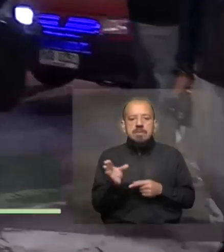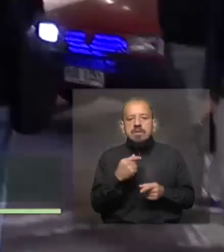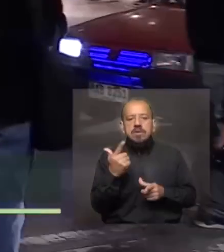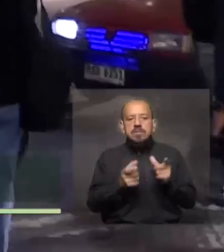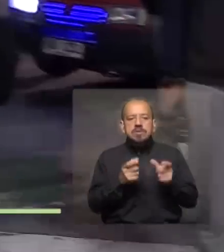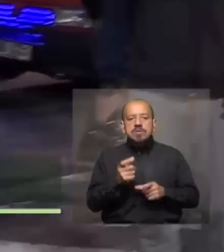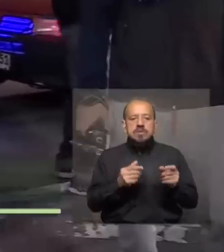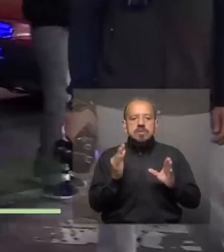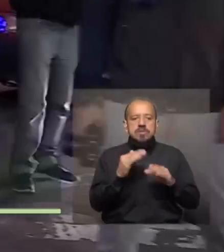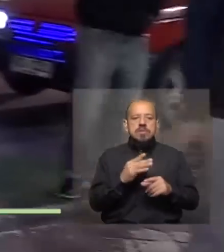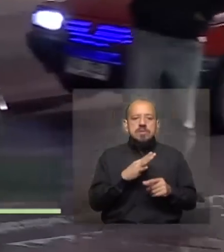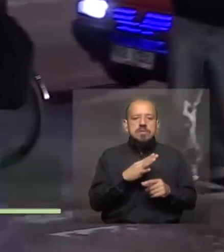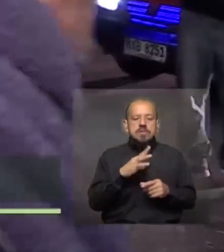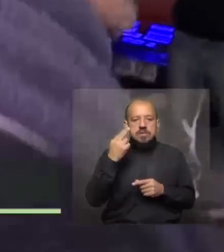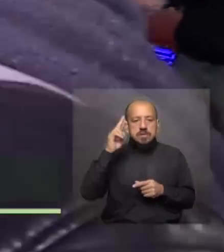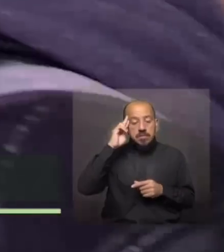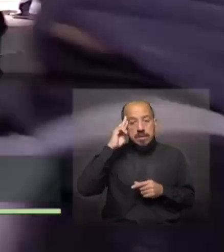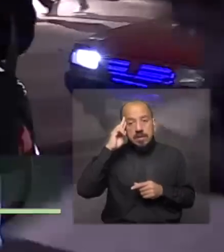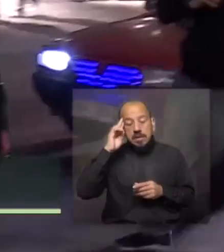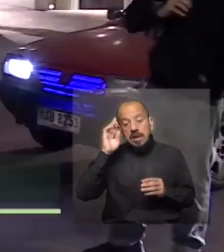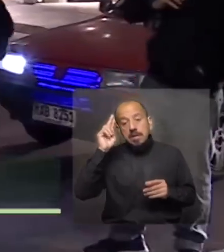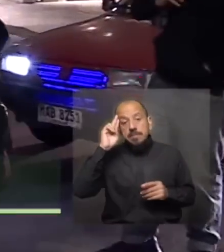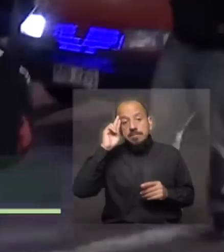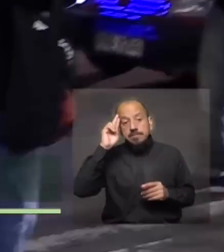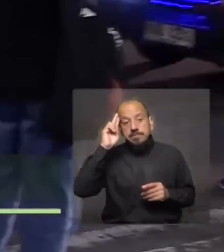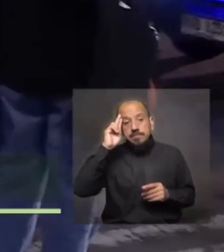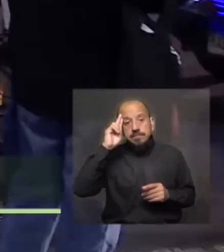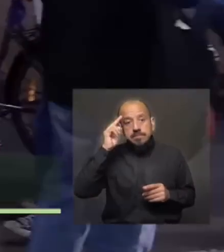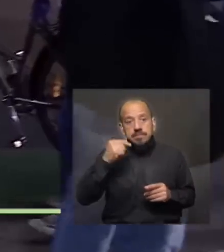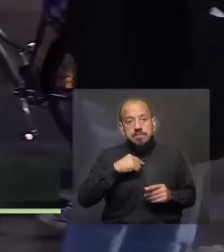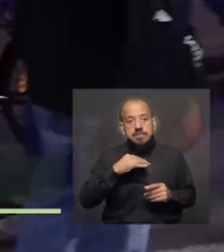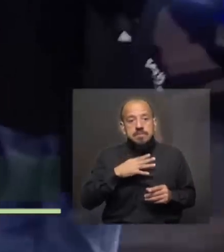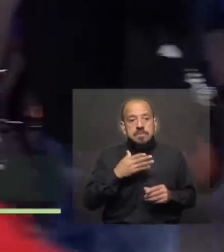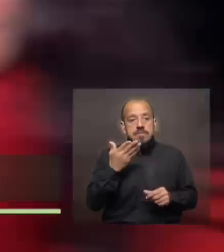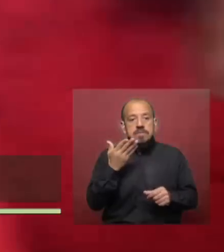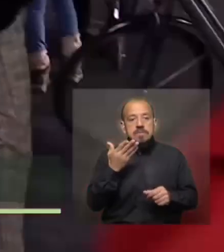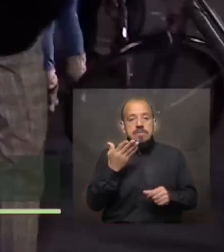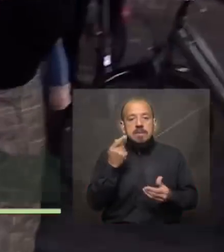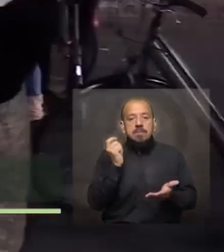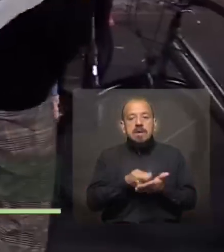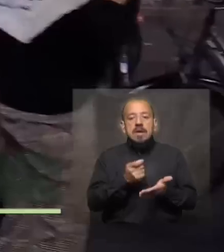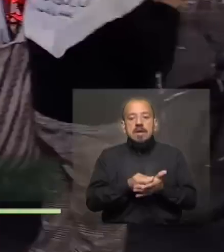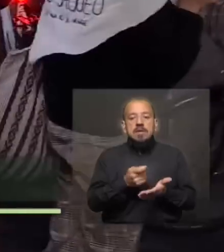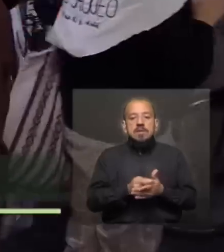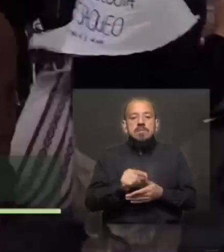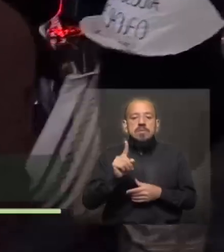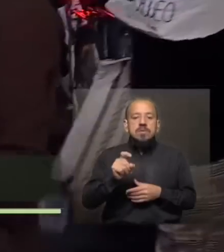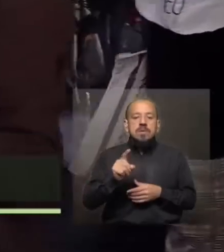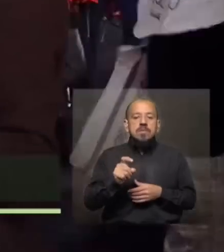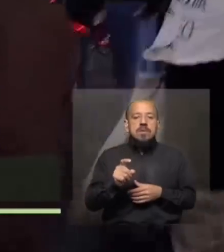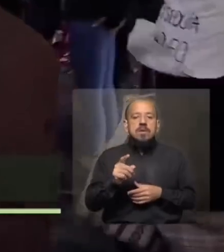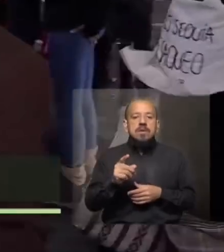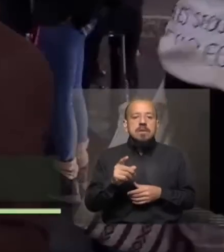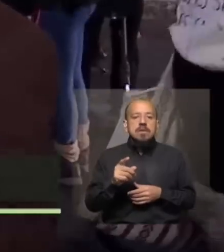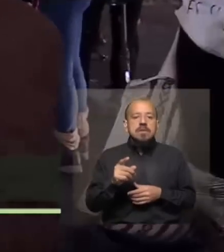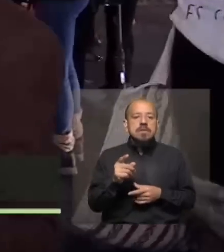población y hay que respetar que nosotros estamos pagando por un agua potable que ya está